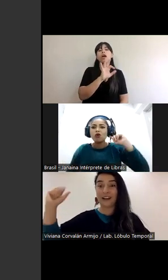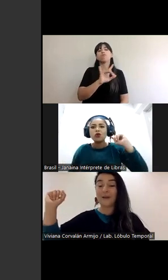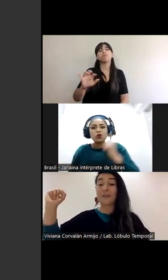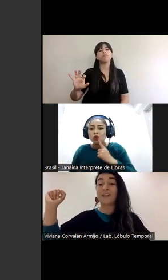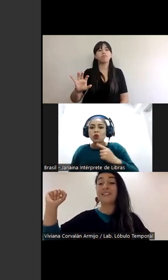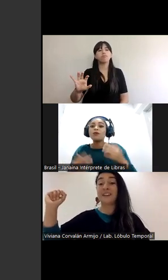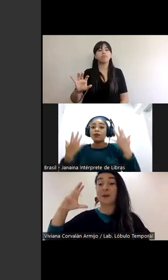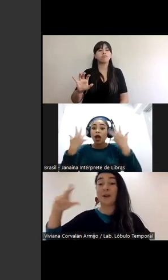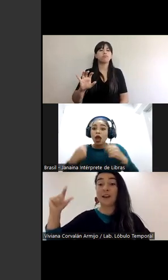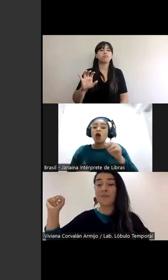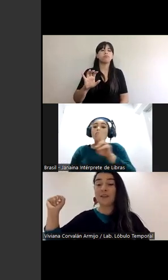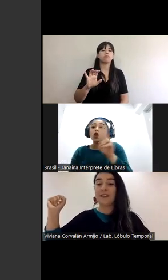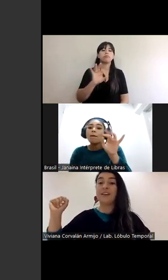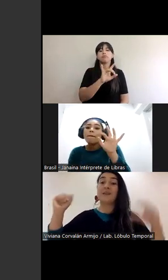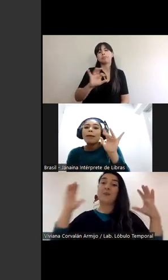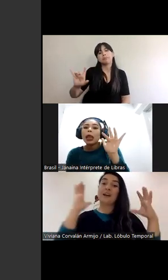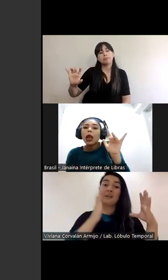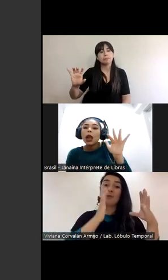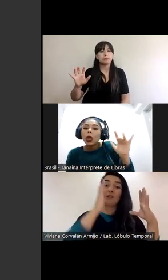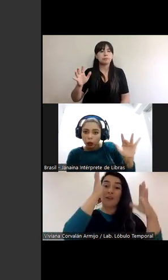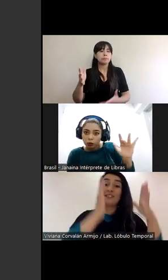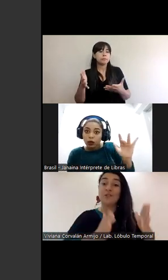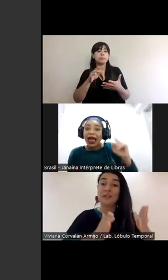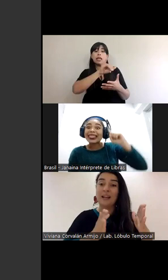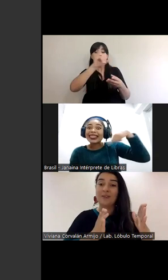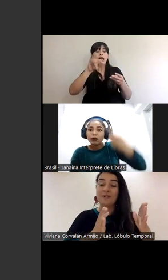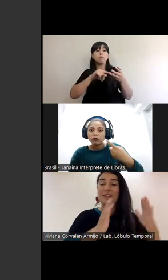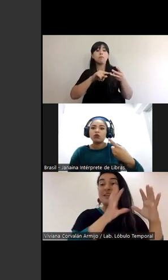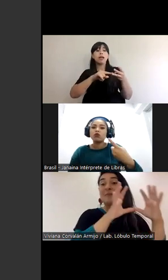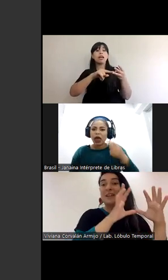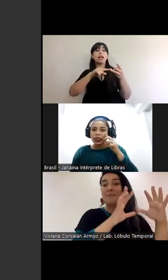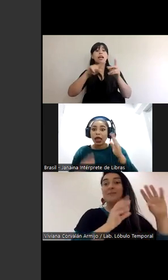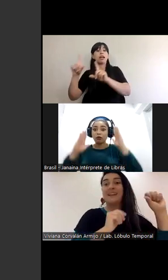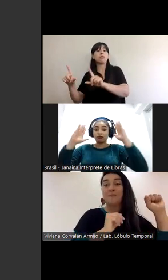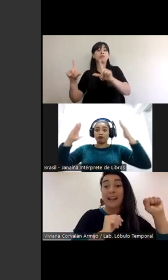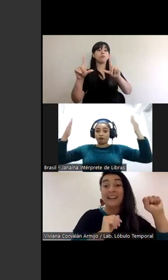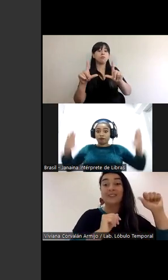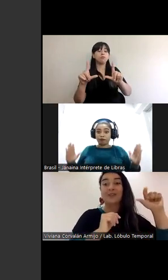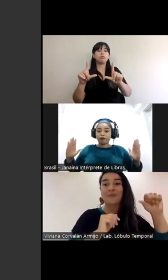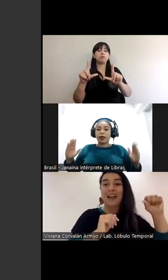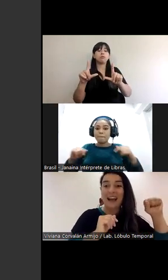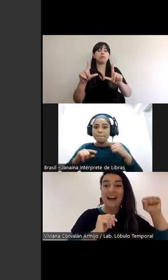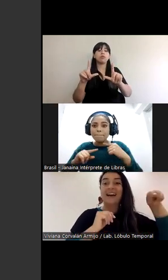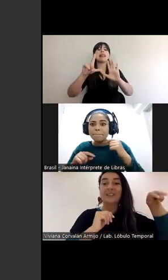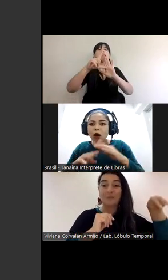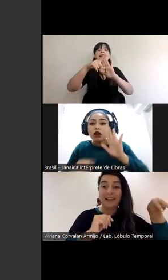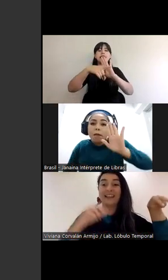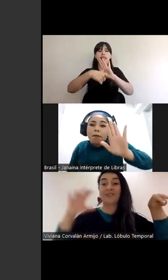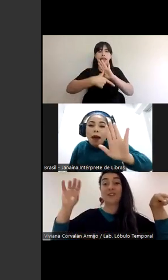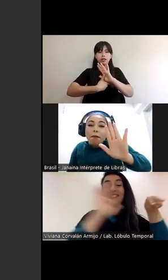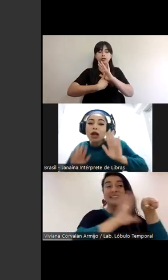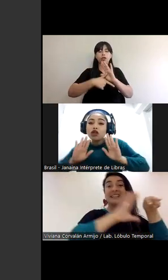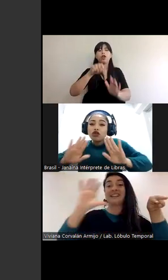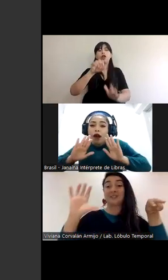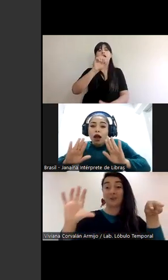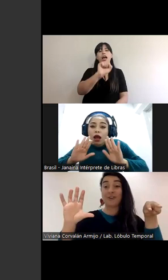sería el abecedario manual, y después hacemos una división de plano y ponemos más lento a más lento